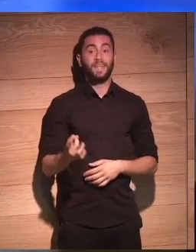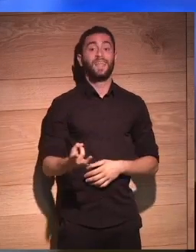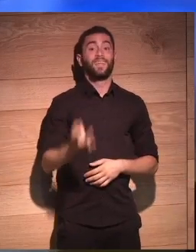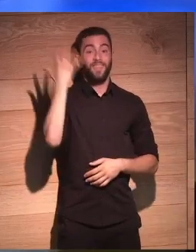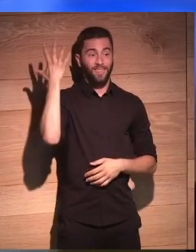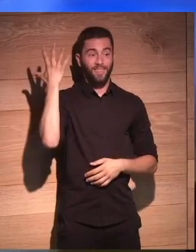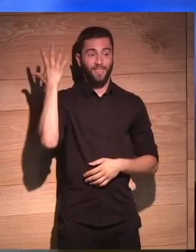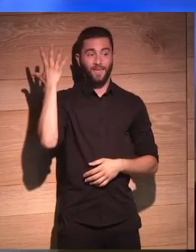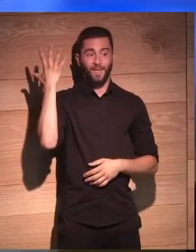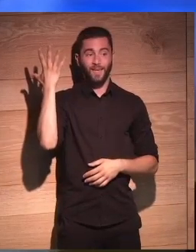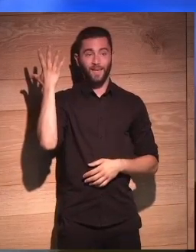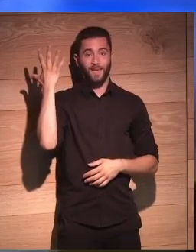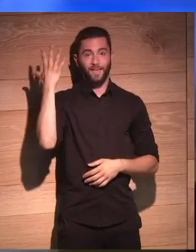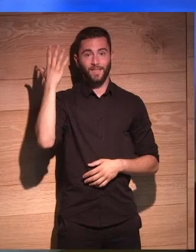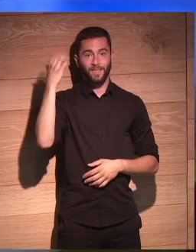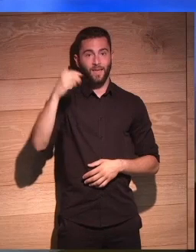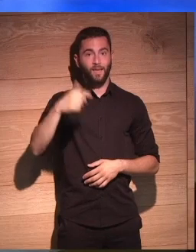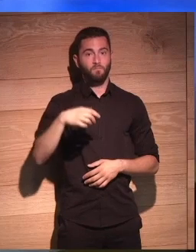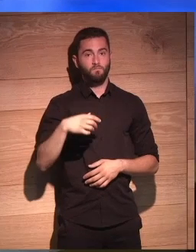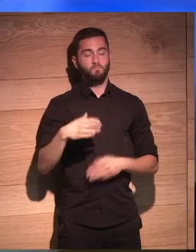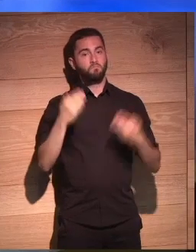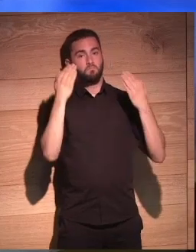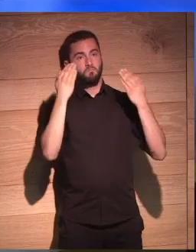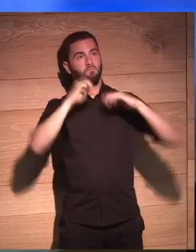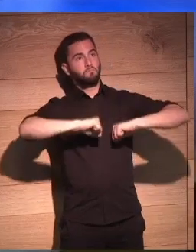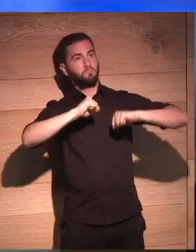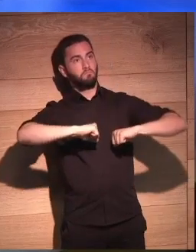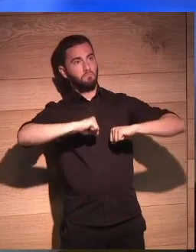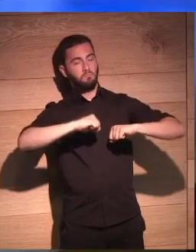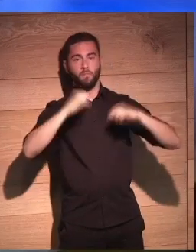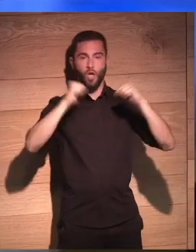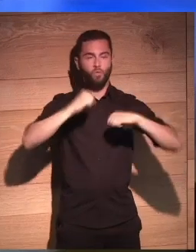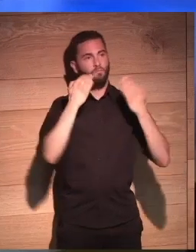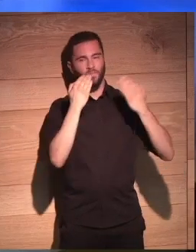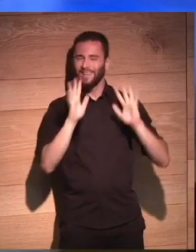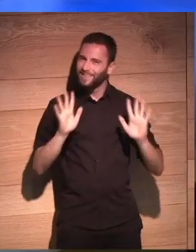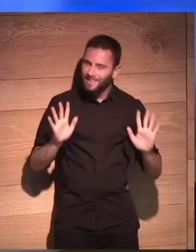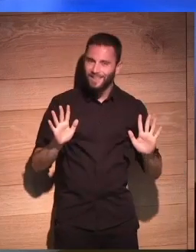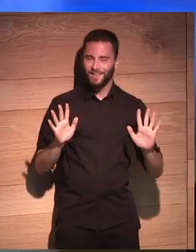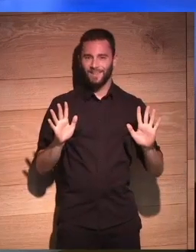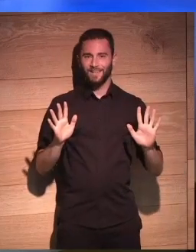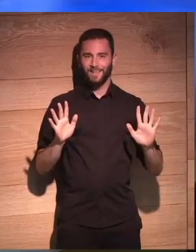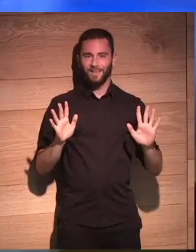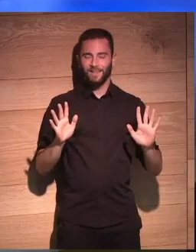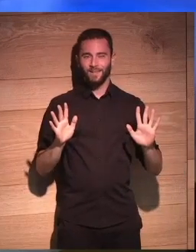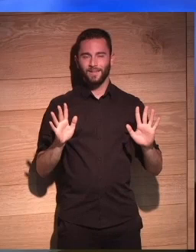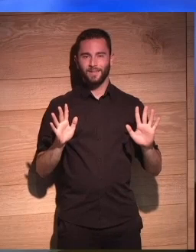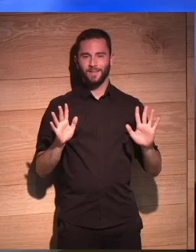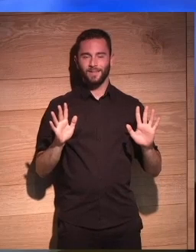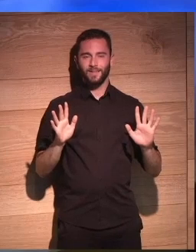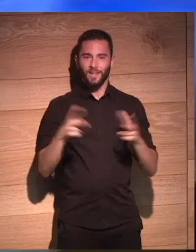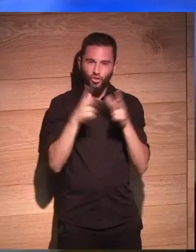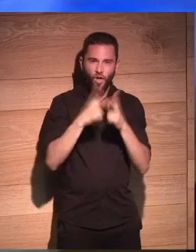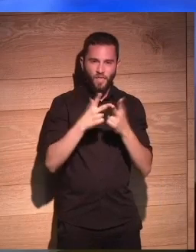habíamos puesto en un pedestal al envejecimiento, a la gente mayor, no, incluso en